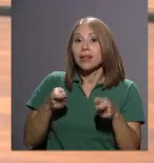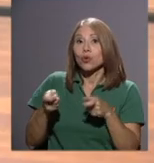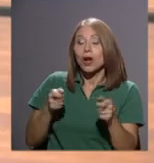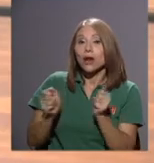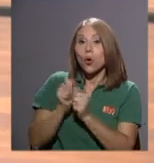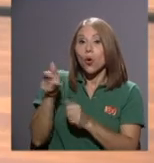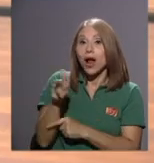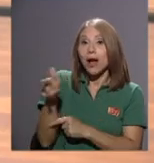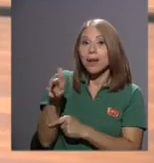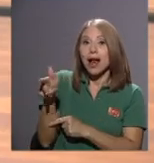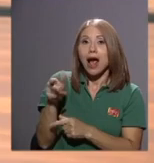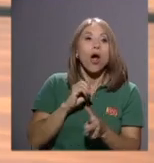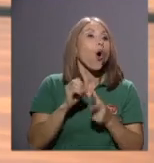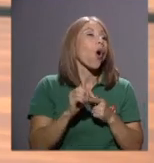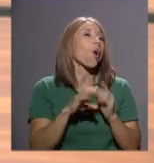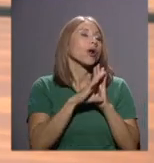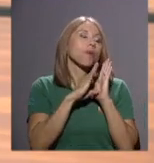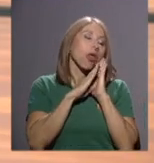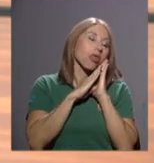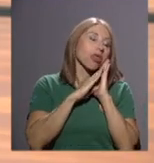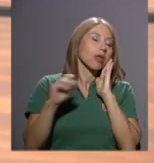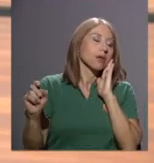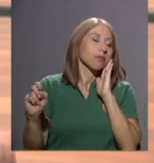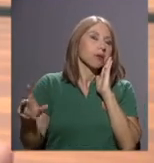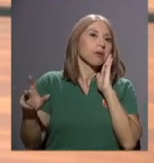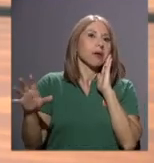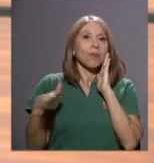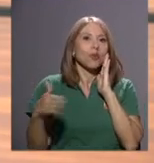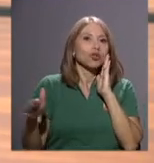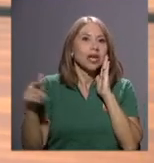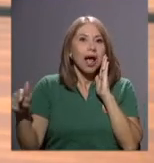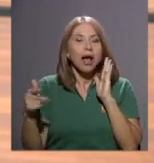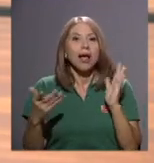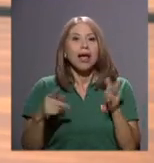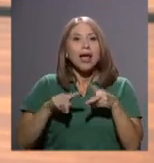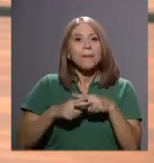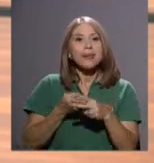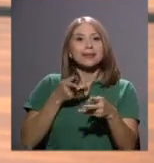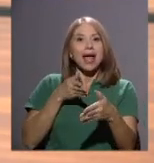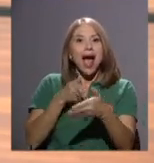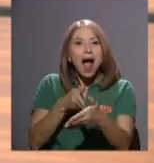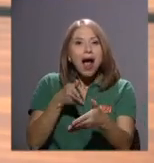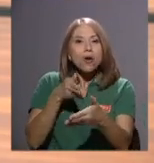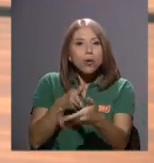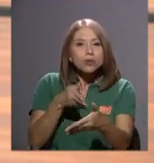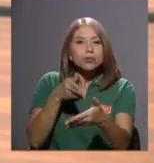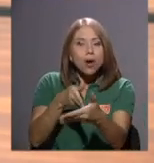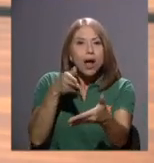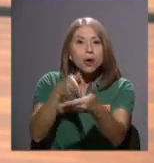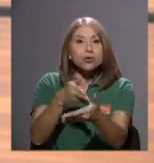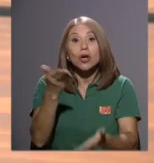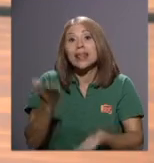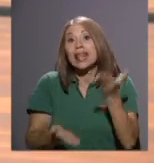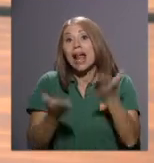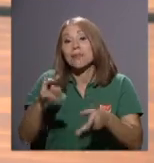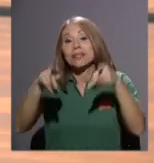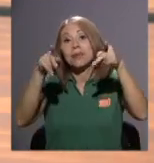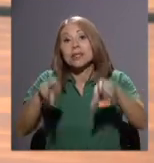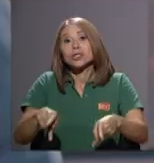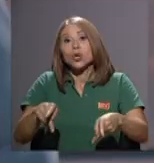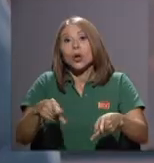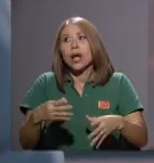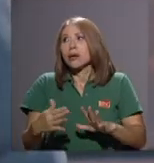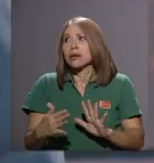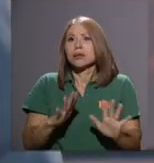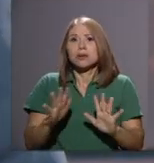música. Y empiece ese acoso insistente que pueda hacer que una persona atente contra su propia vida porque no sabe lo que está